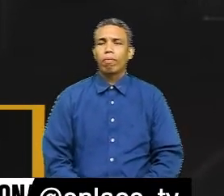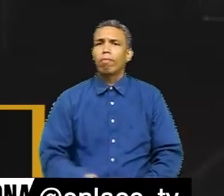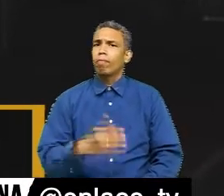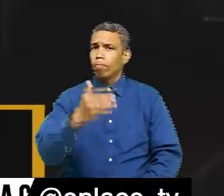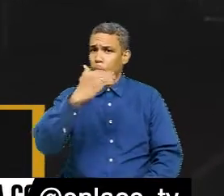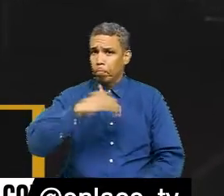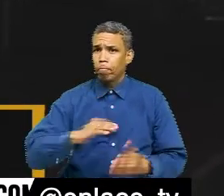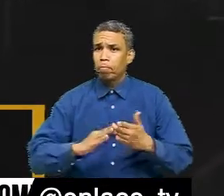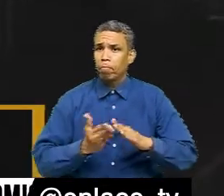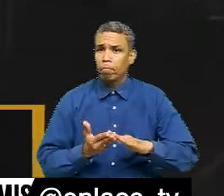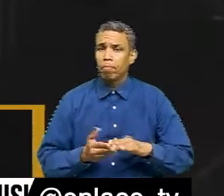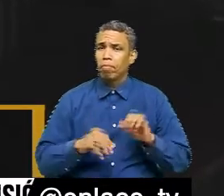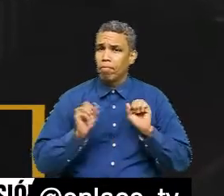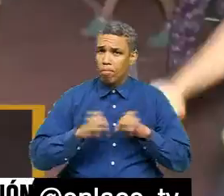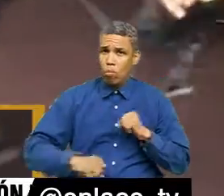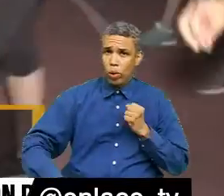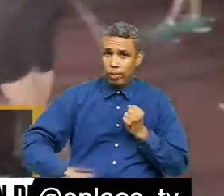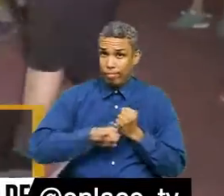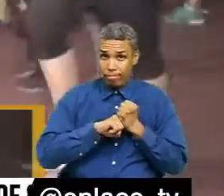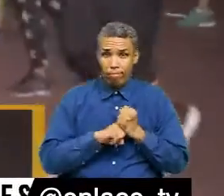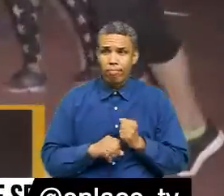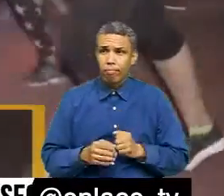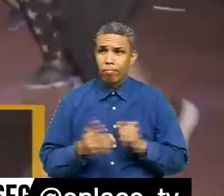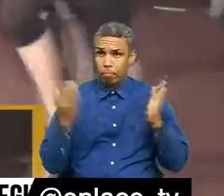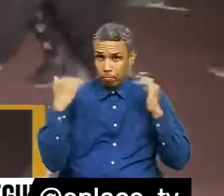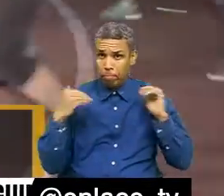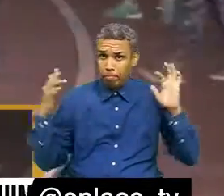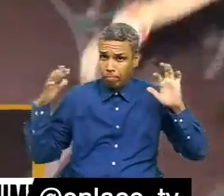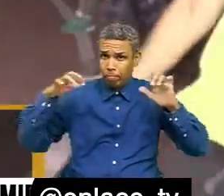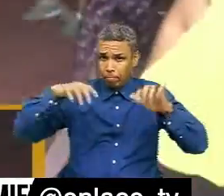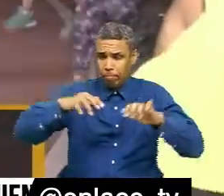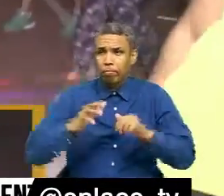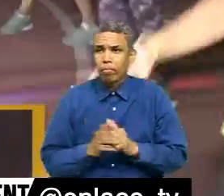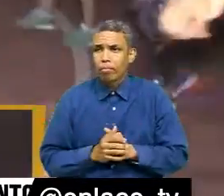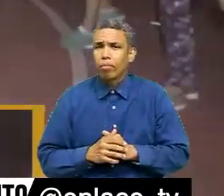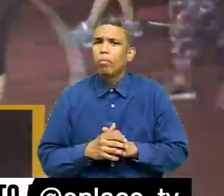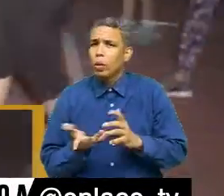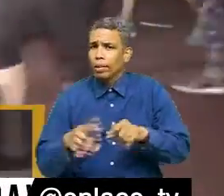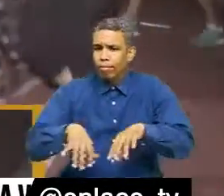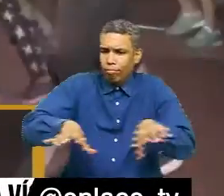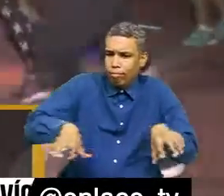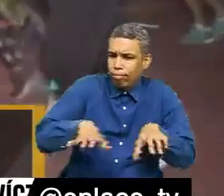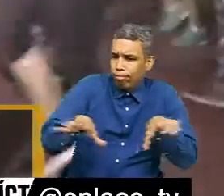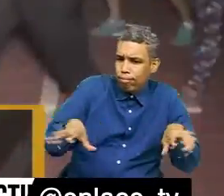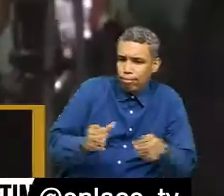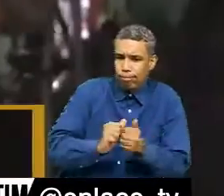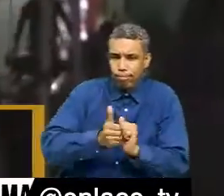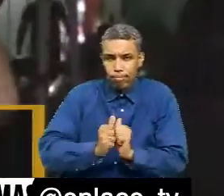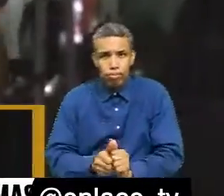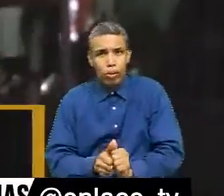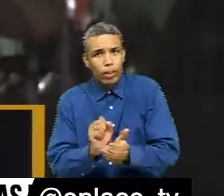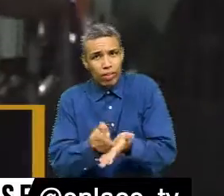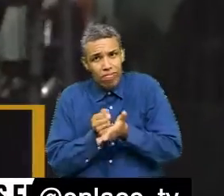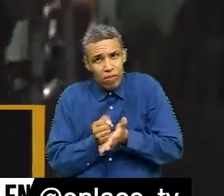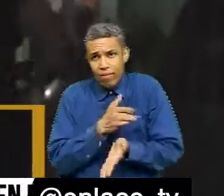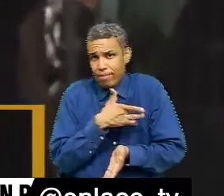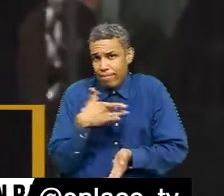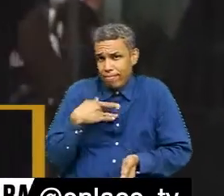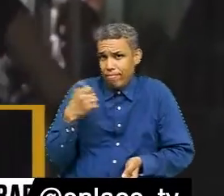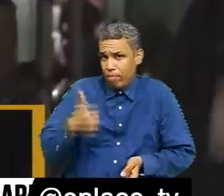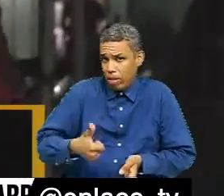que apoyemos estas actividades, que son actividades sanas que estamos haciendo nosotros aquí, y como líderes tenemos